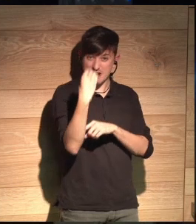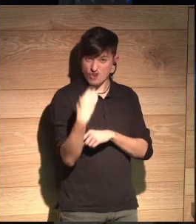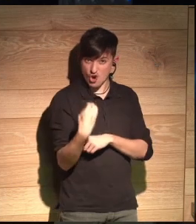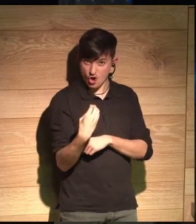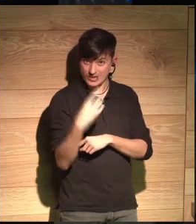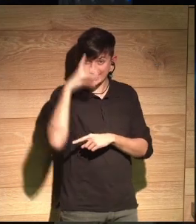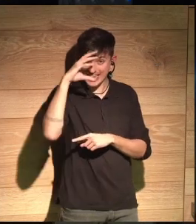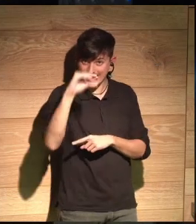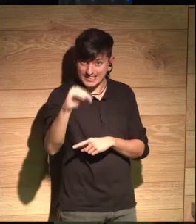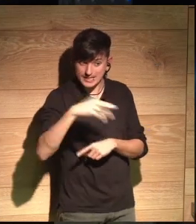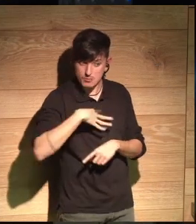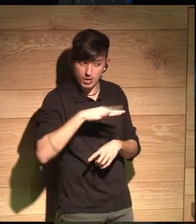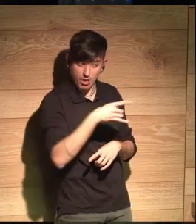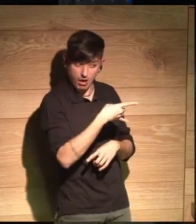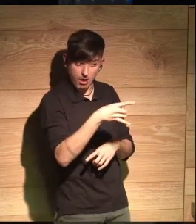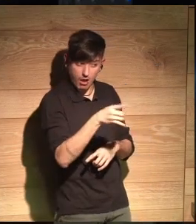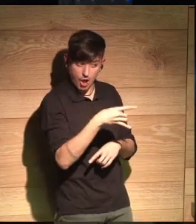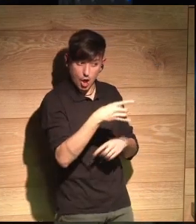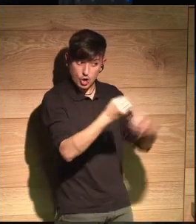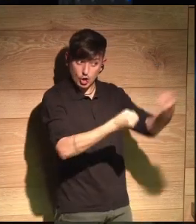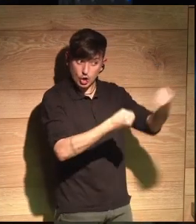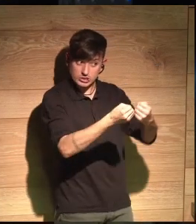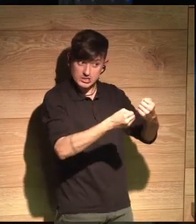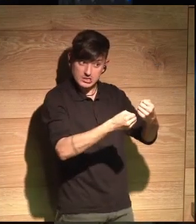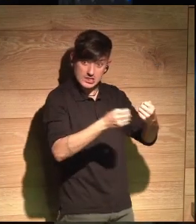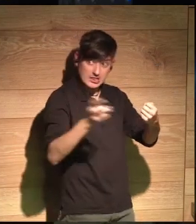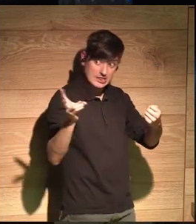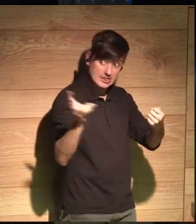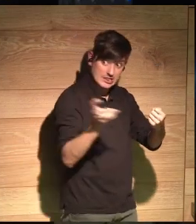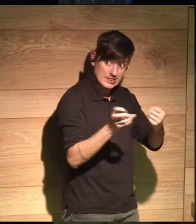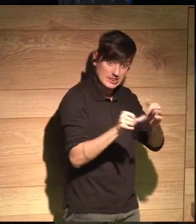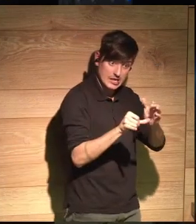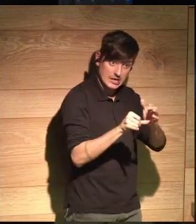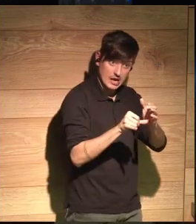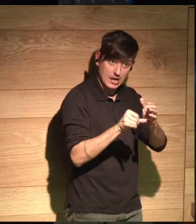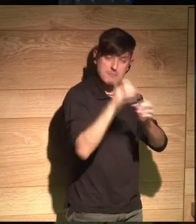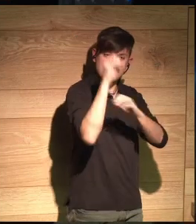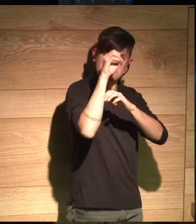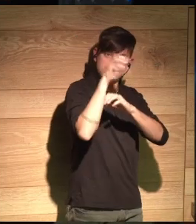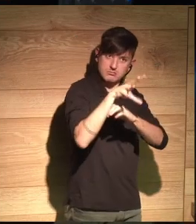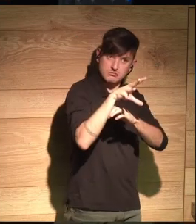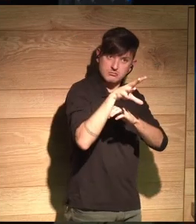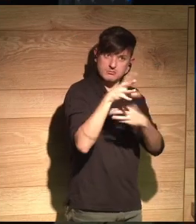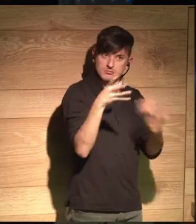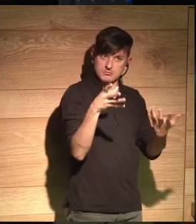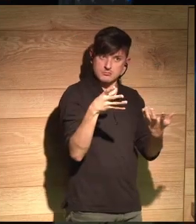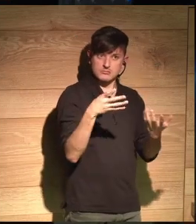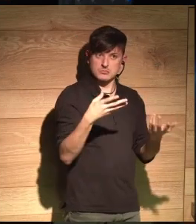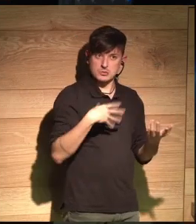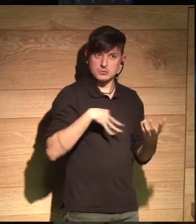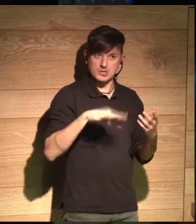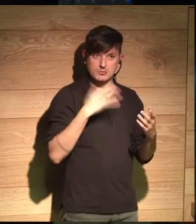necesario parar pues se podría hacer de esta manera o sea se evitarían los las colisiones